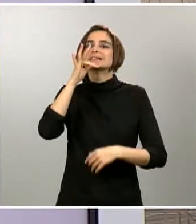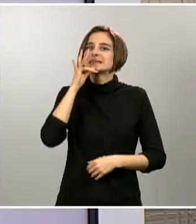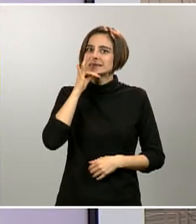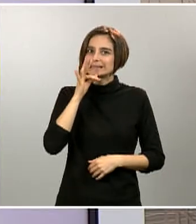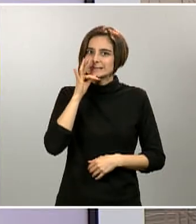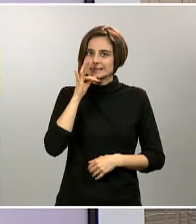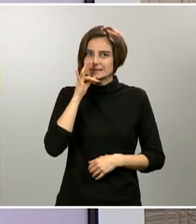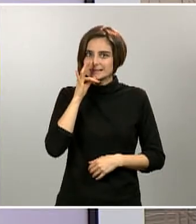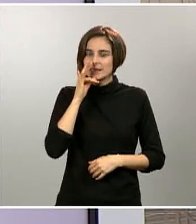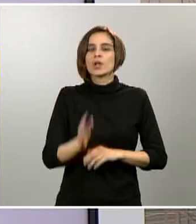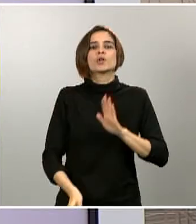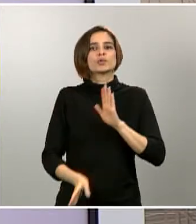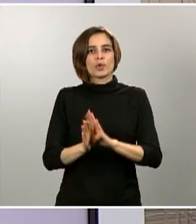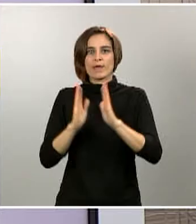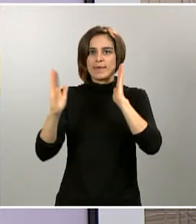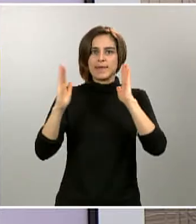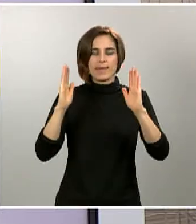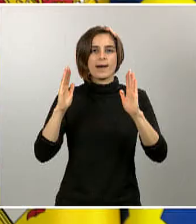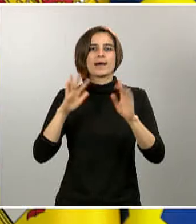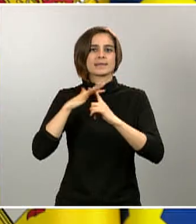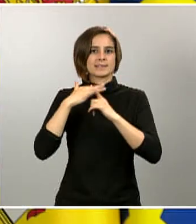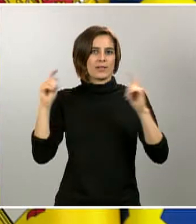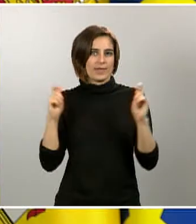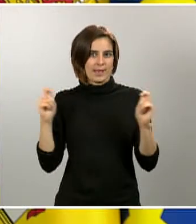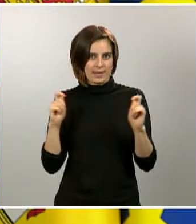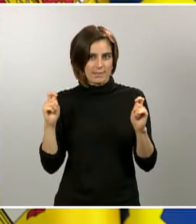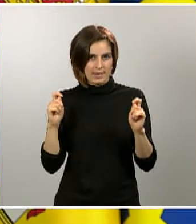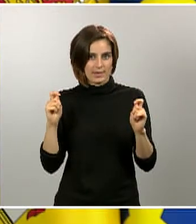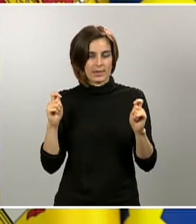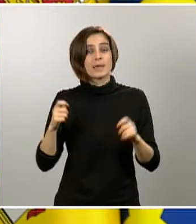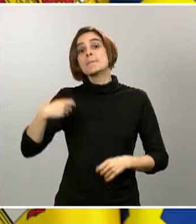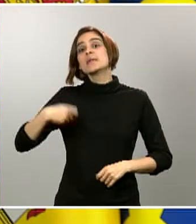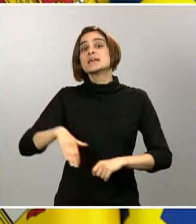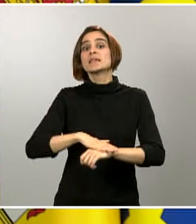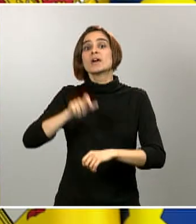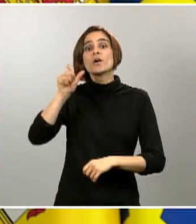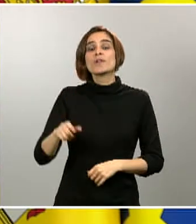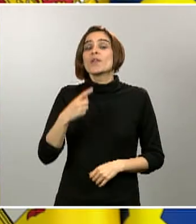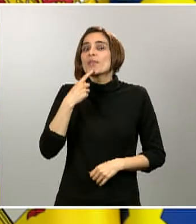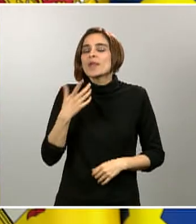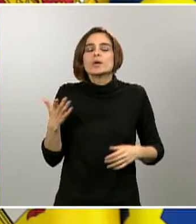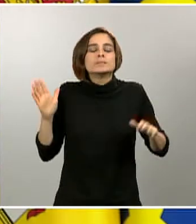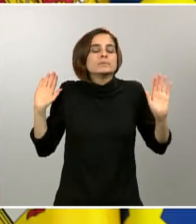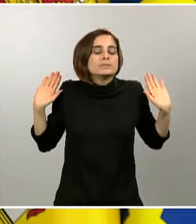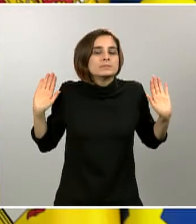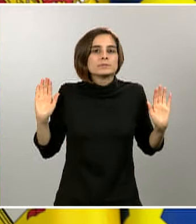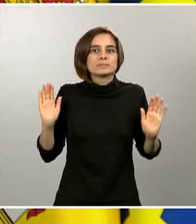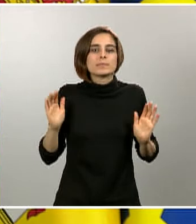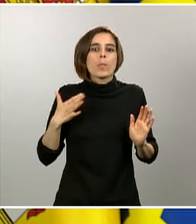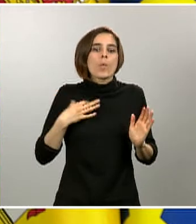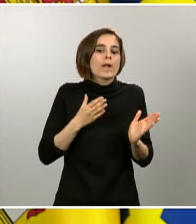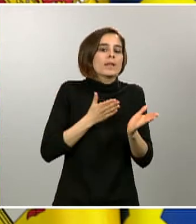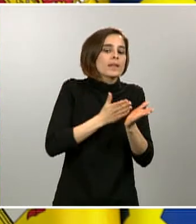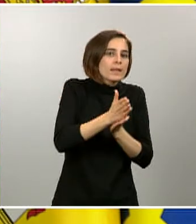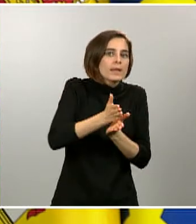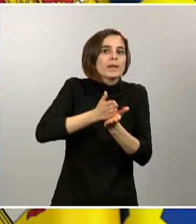alarma y el presidente del Gobierno pues dijo que todo está abierto y contemplado y que efectivamente es muy probable que después del 26 de abril